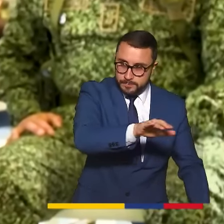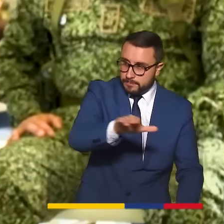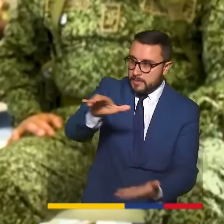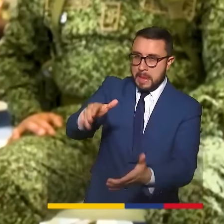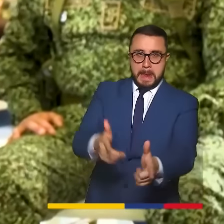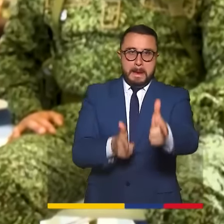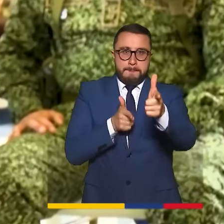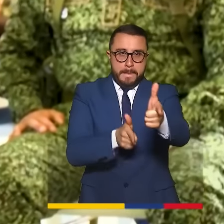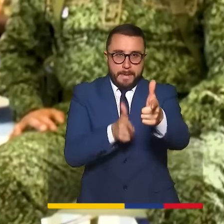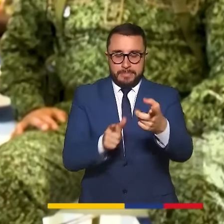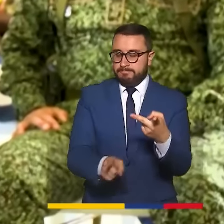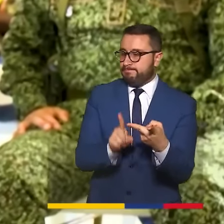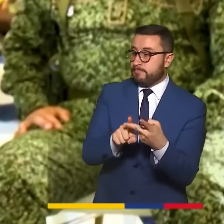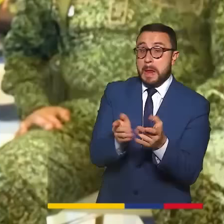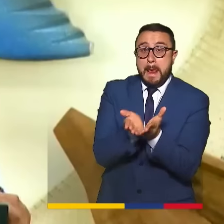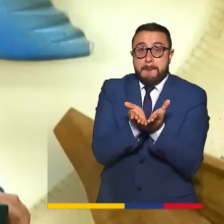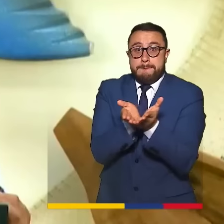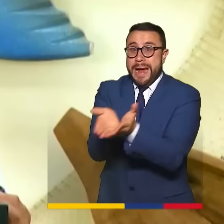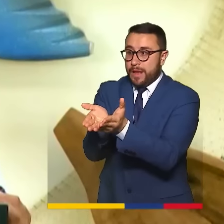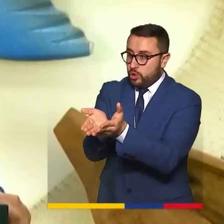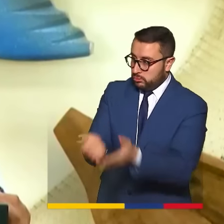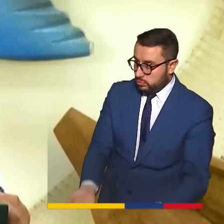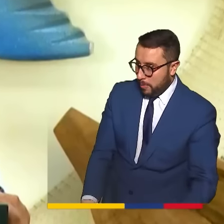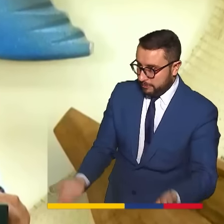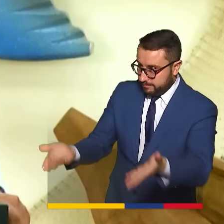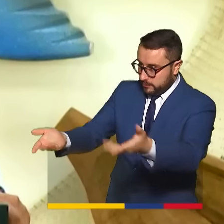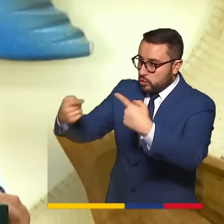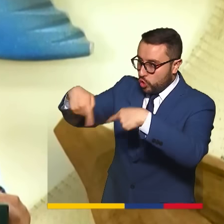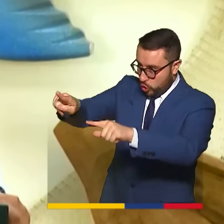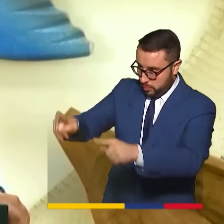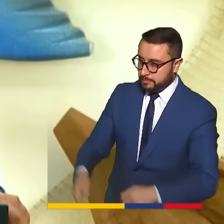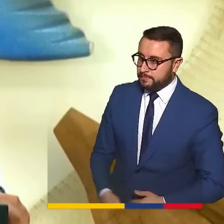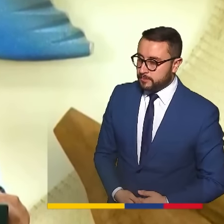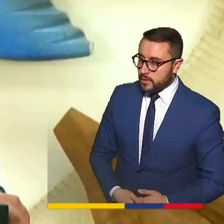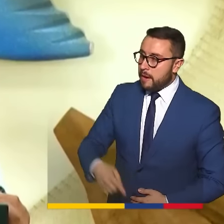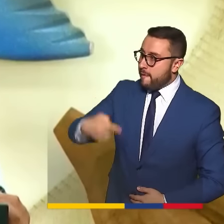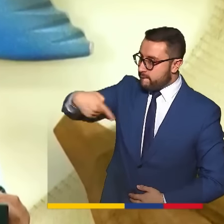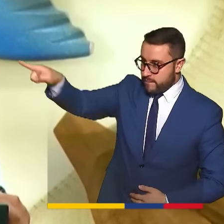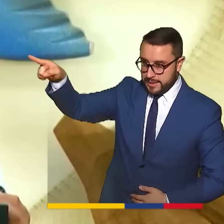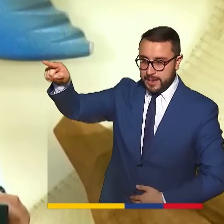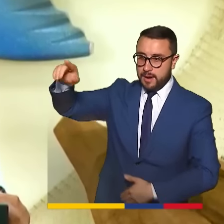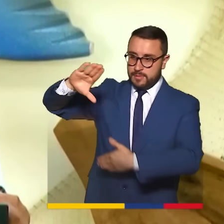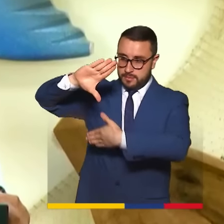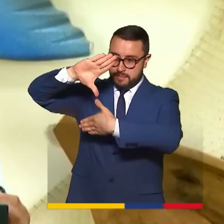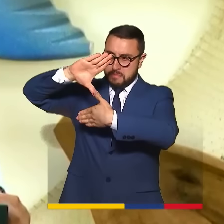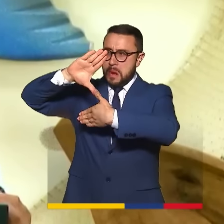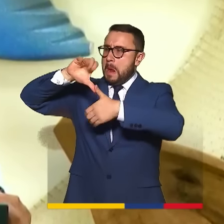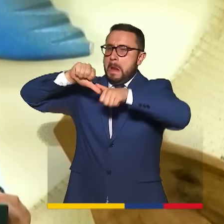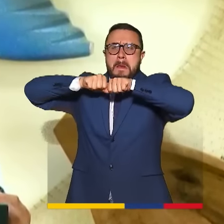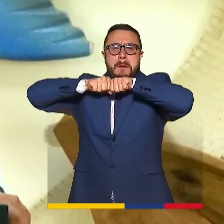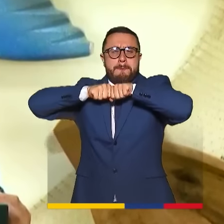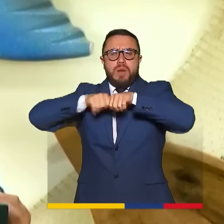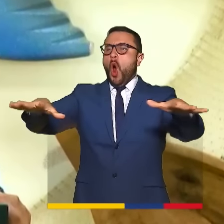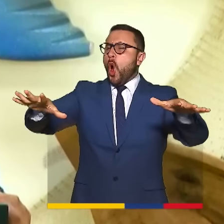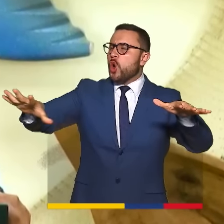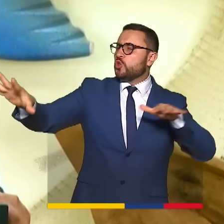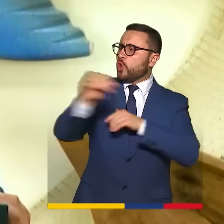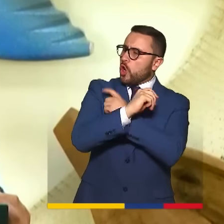estos barcos y desembarque en el continente y la palabra libertad sea por todas las esquinas.